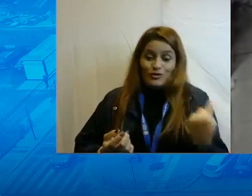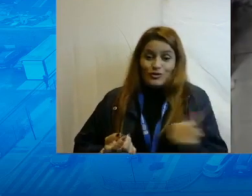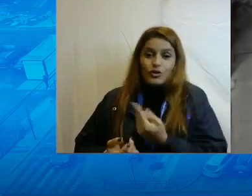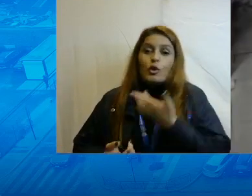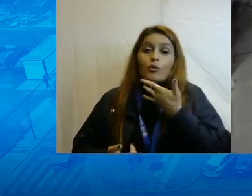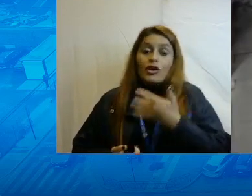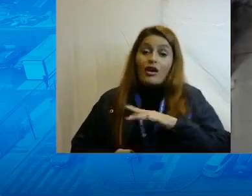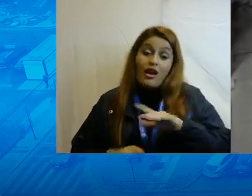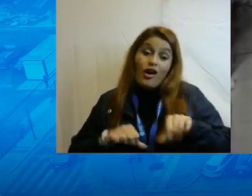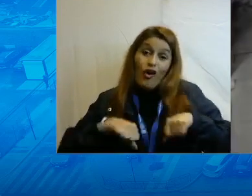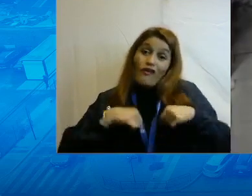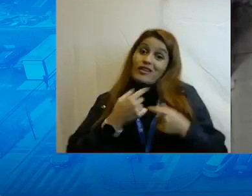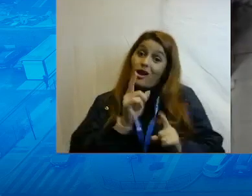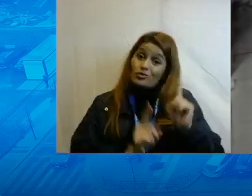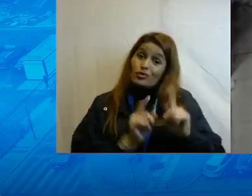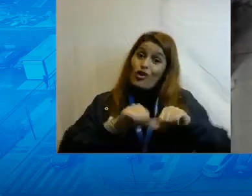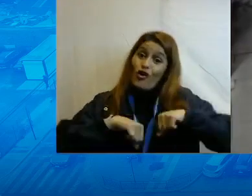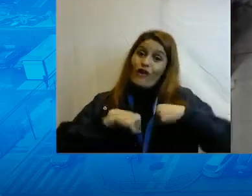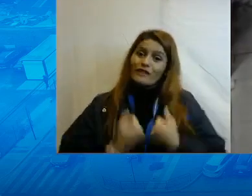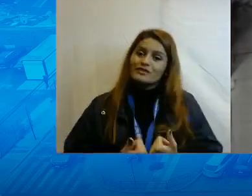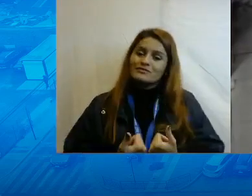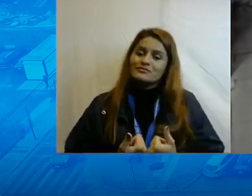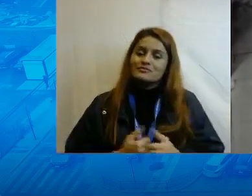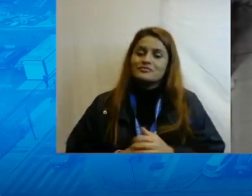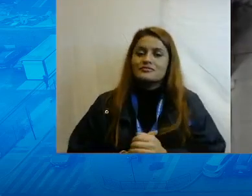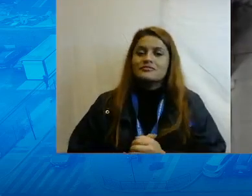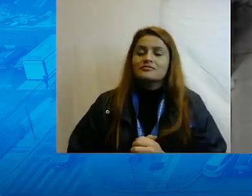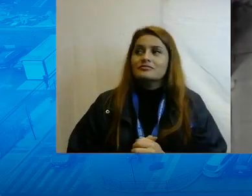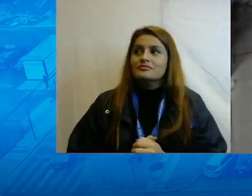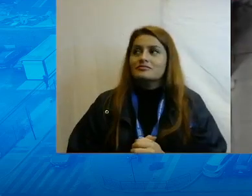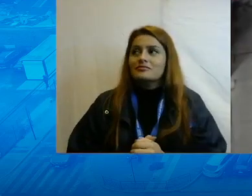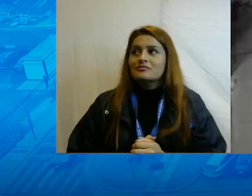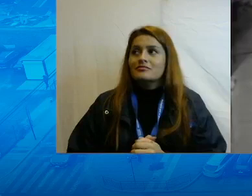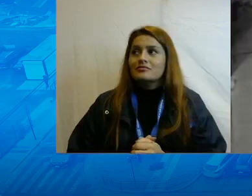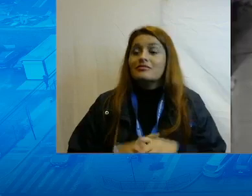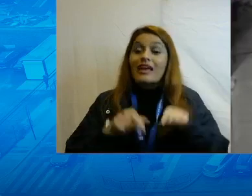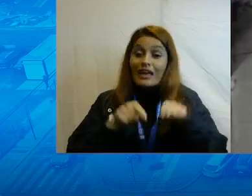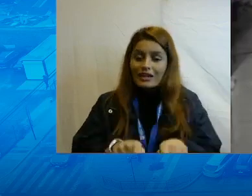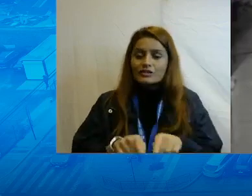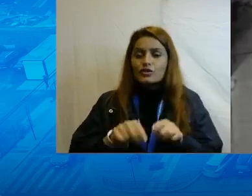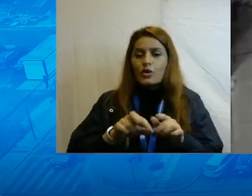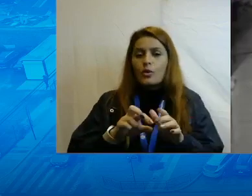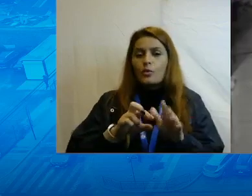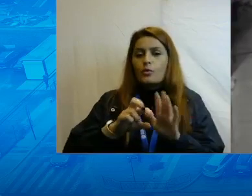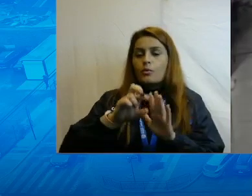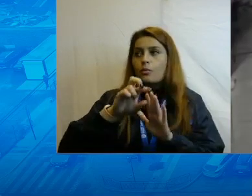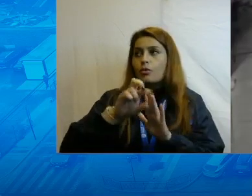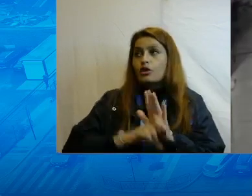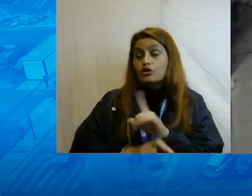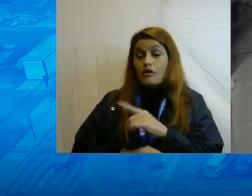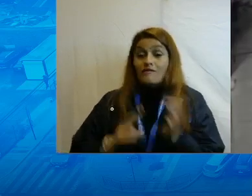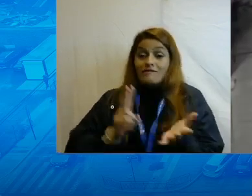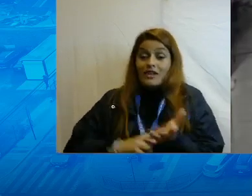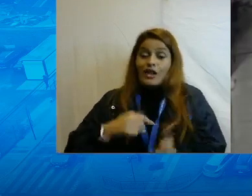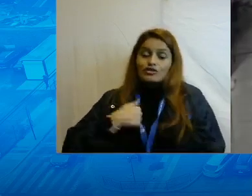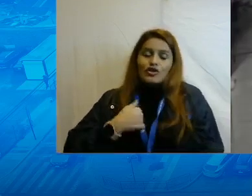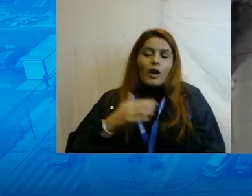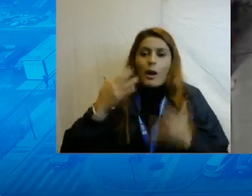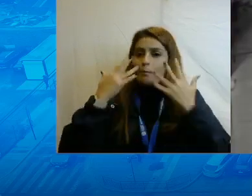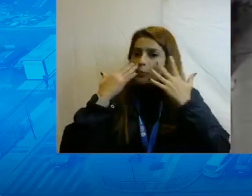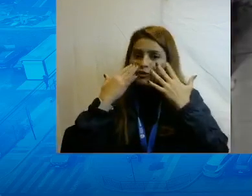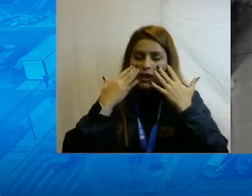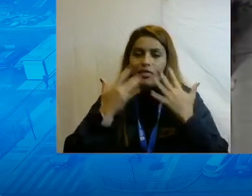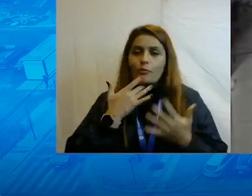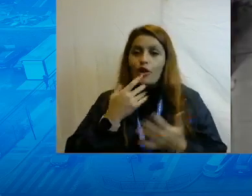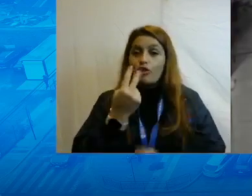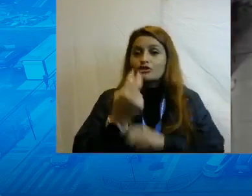adultos jóvenes. Entonces, en eso consiste el proyecto, y de verdad estoy súper emocionada porque llevo 14 años trabajando